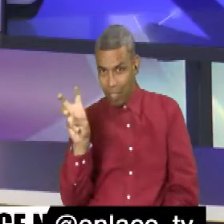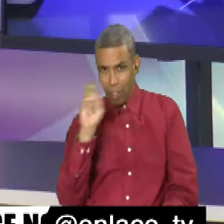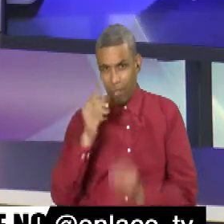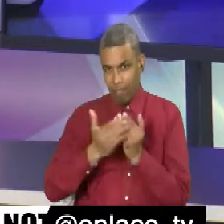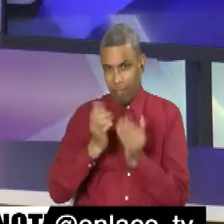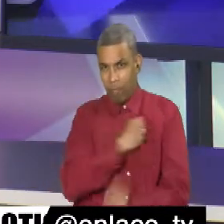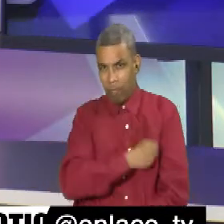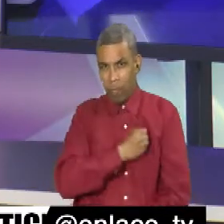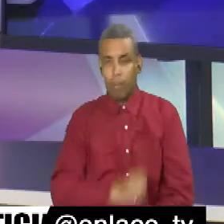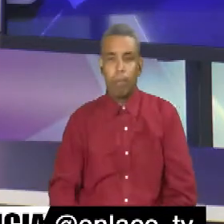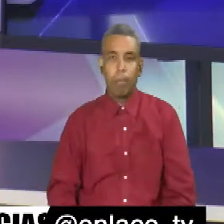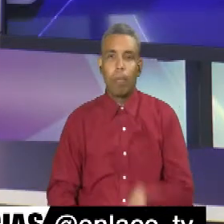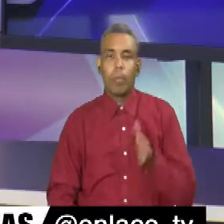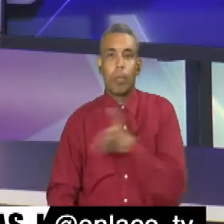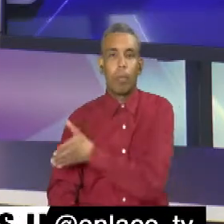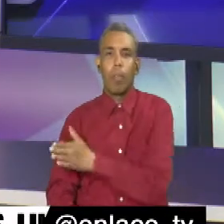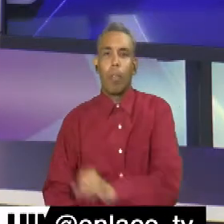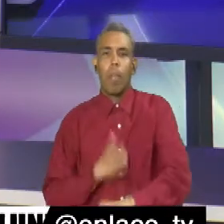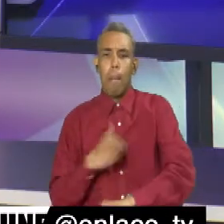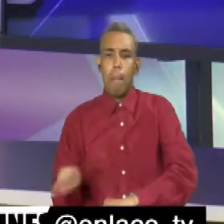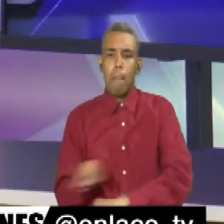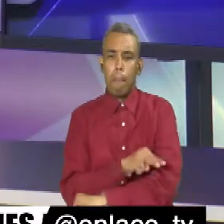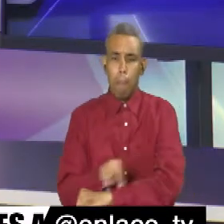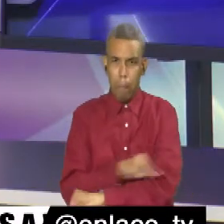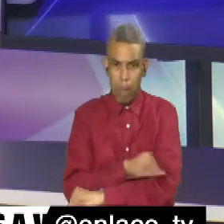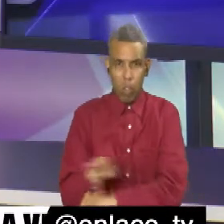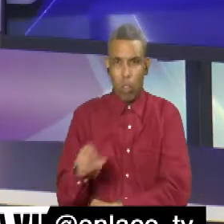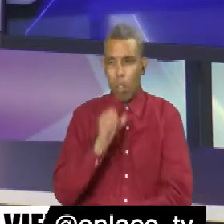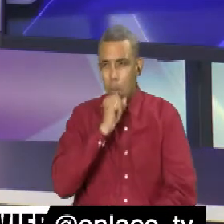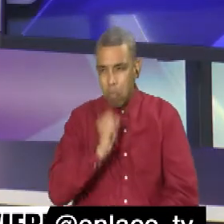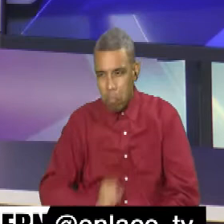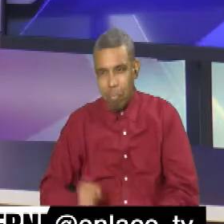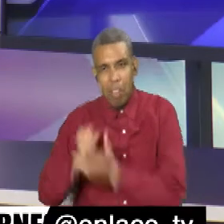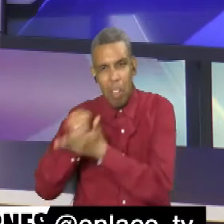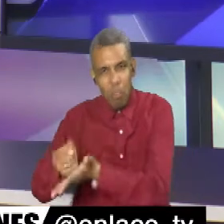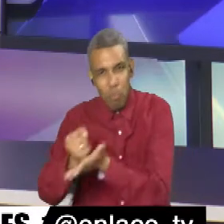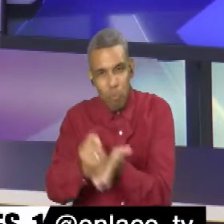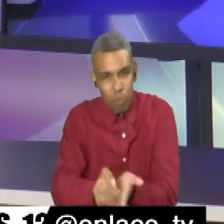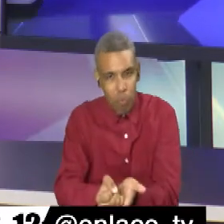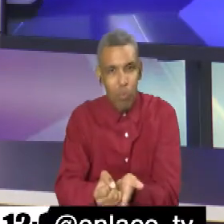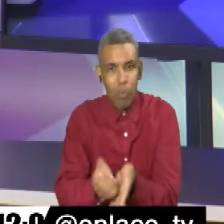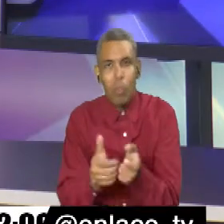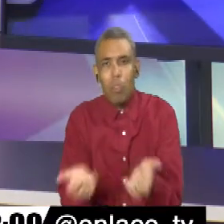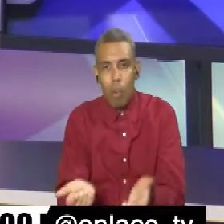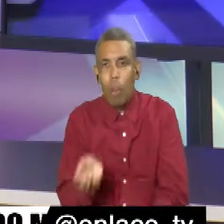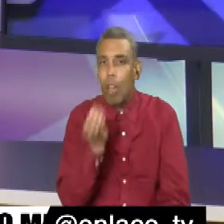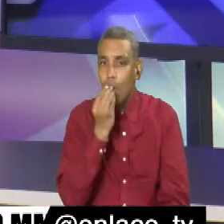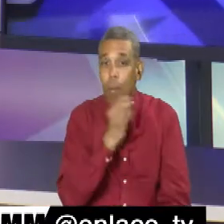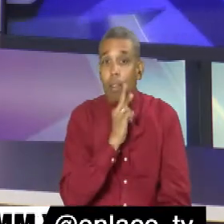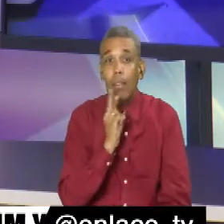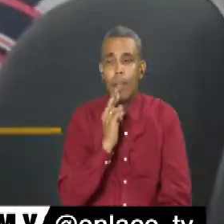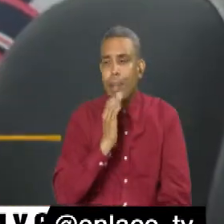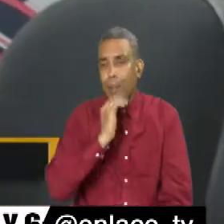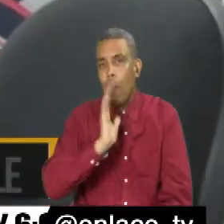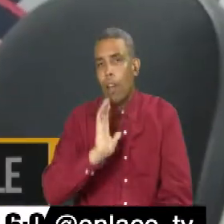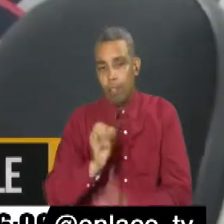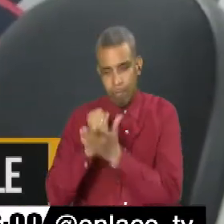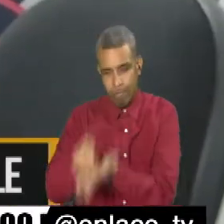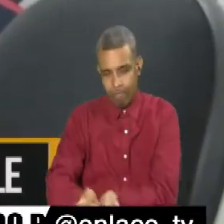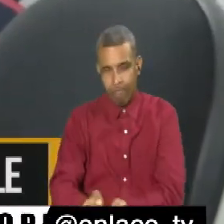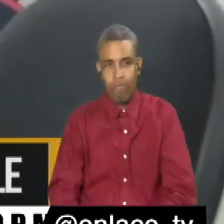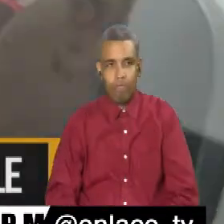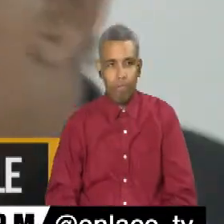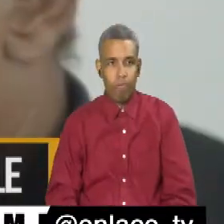Personería Municipal acompaña a población vulnerable de la tercera edad en temas relacionados con los comedores. A las instalaciones de